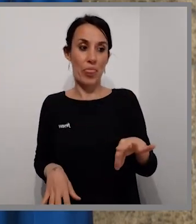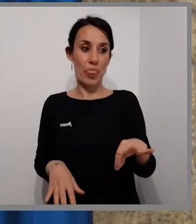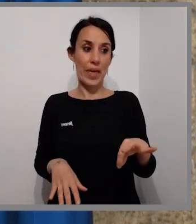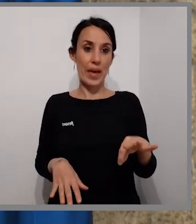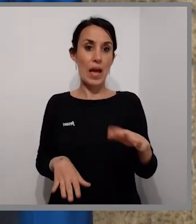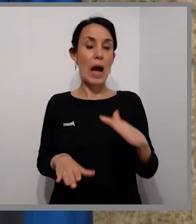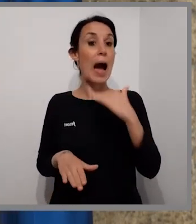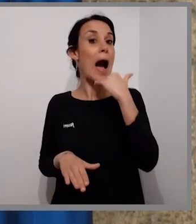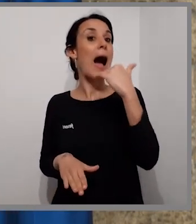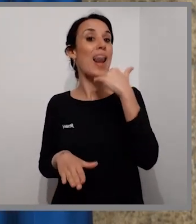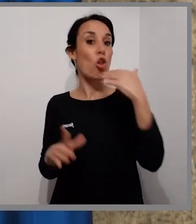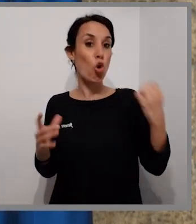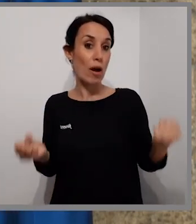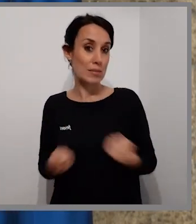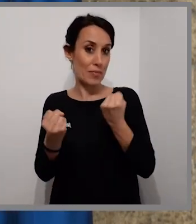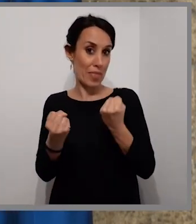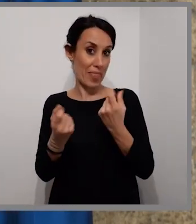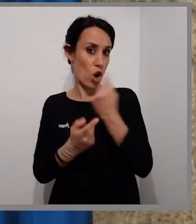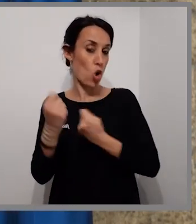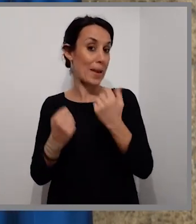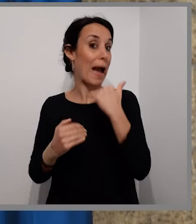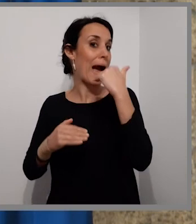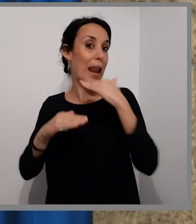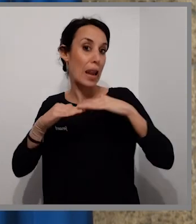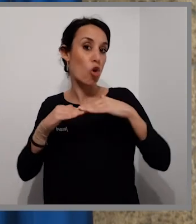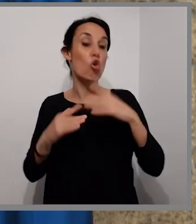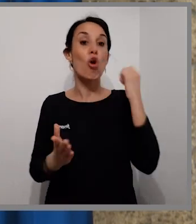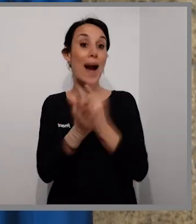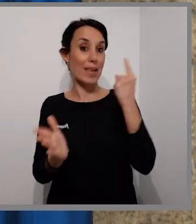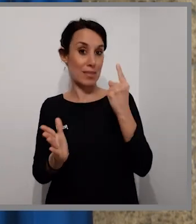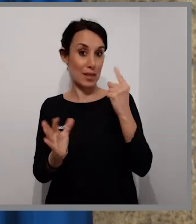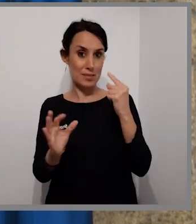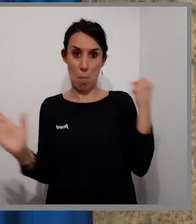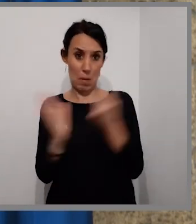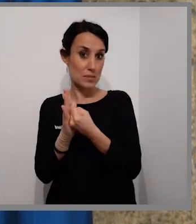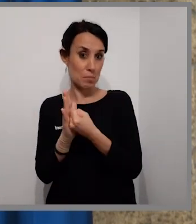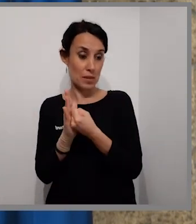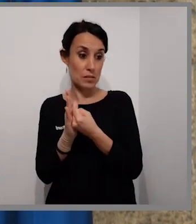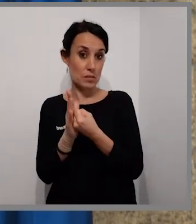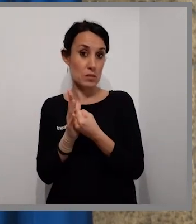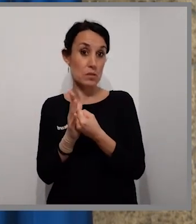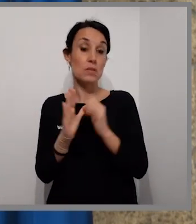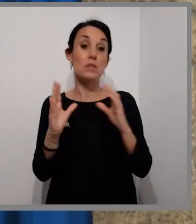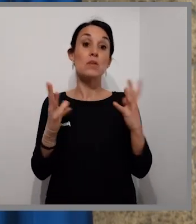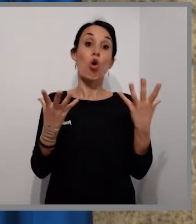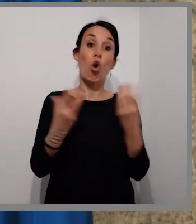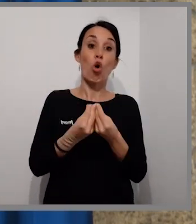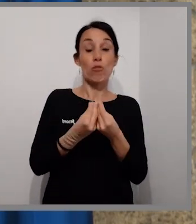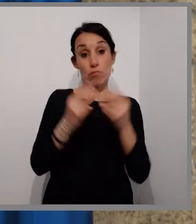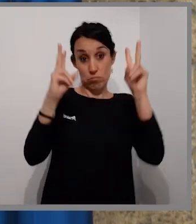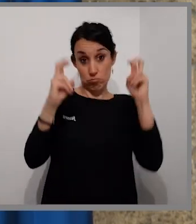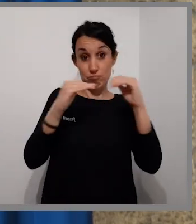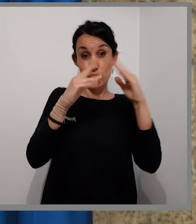convivir una cierta actividad económica con todas las garantías con el